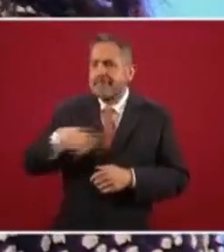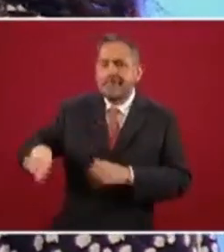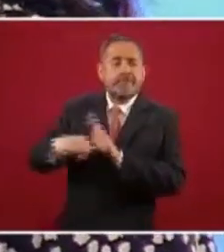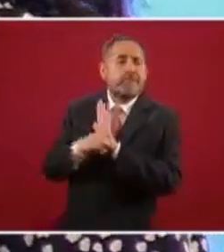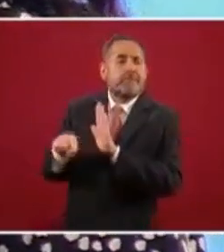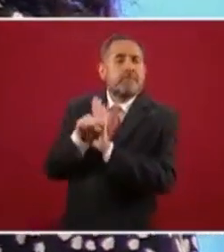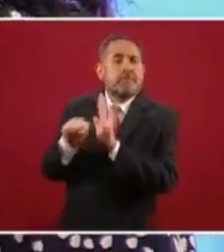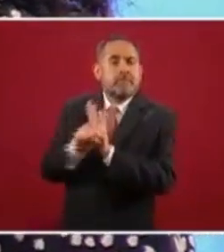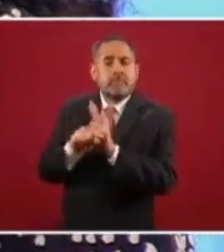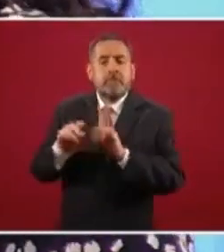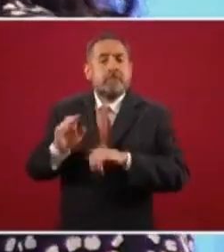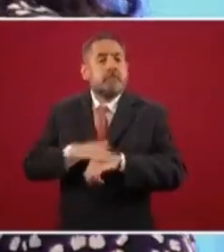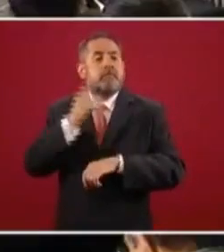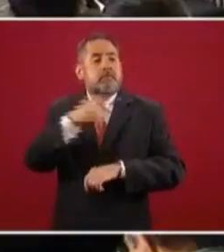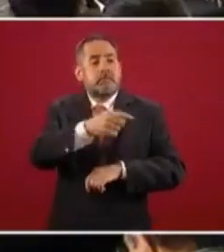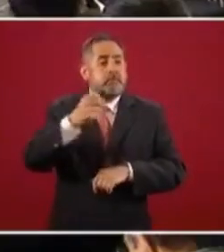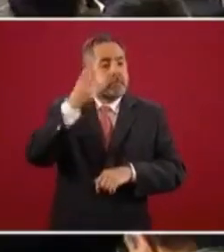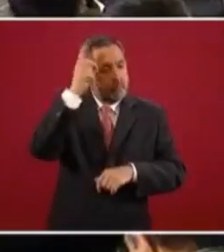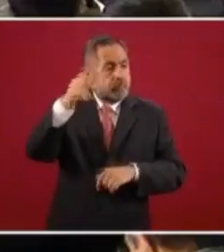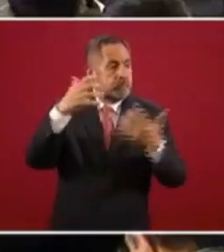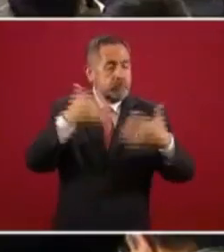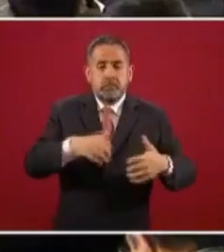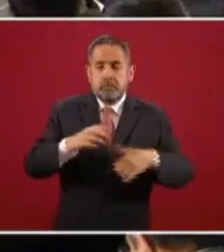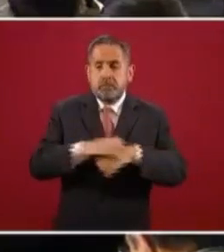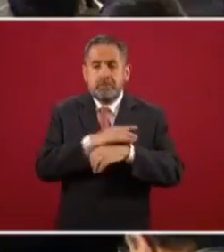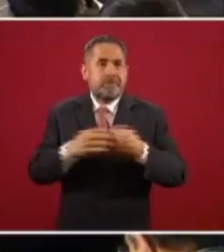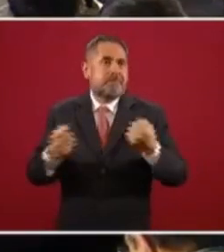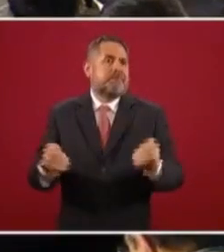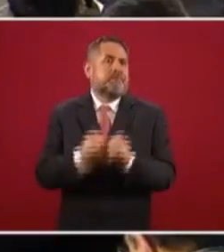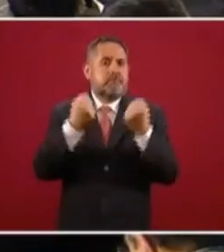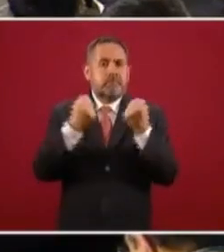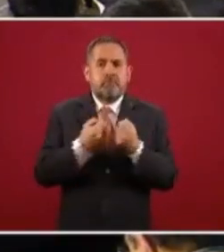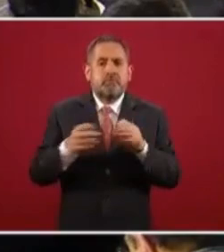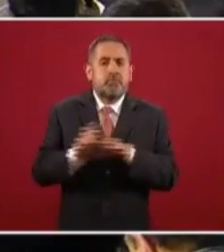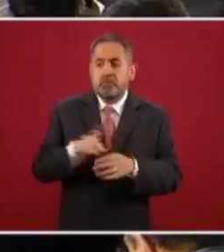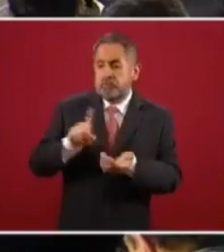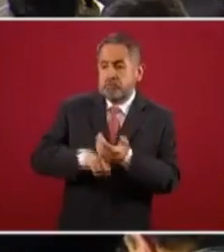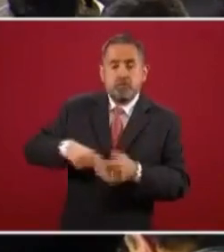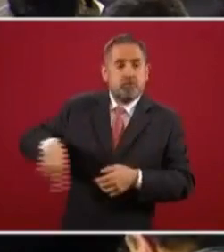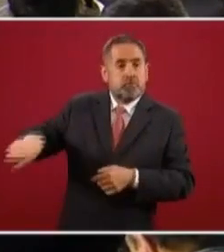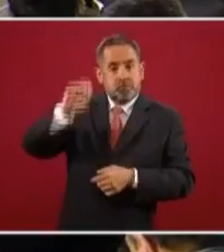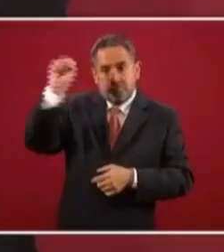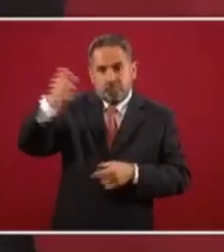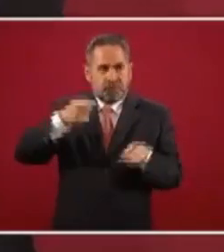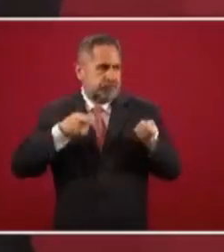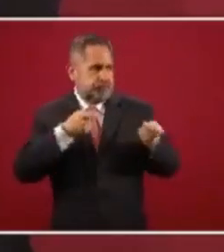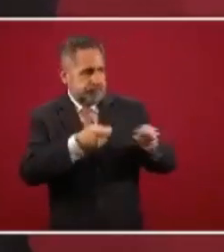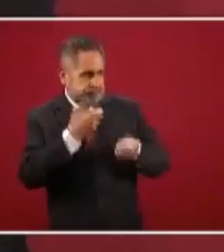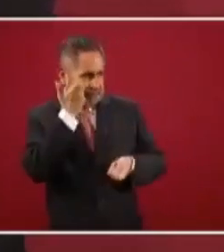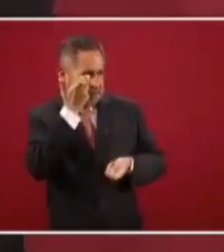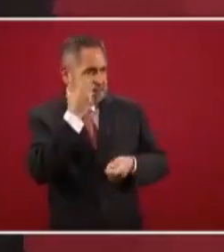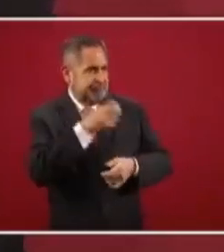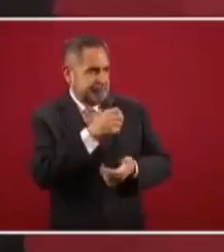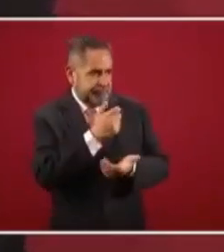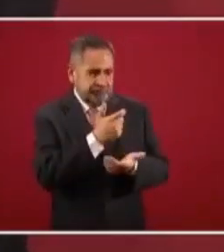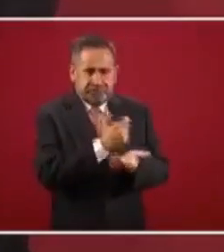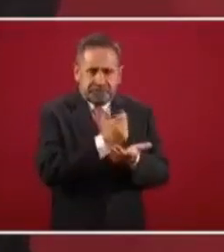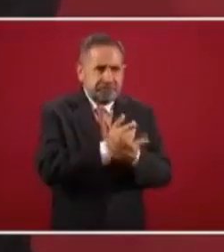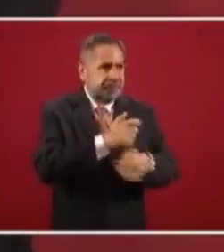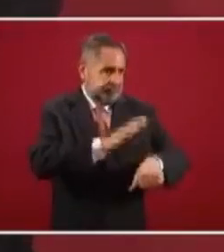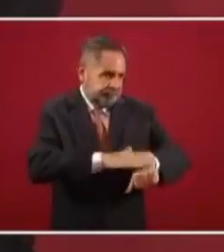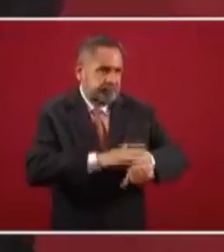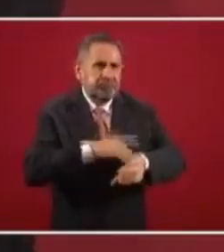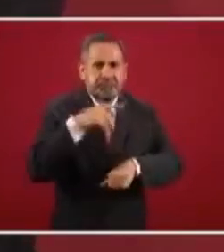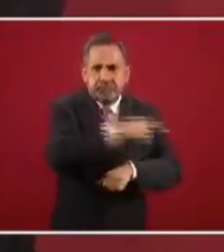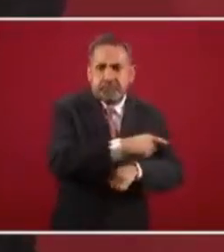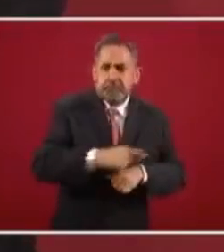caso de los empresarios, porque se convirtió también en un mecanismo de extorsión y de chantaje. Muchos conocemos aquí,